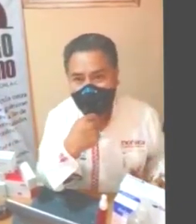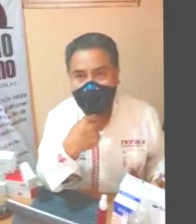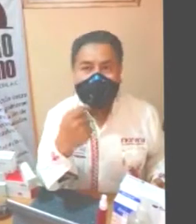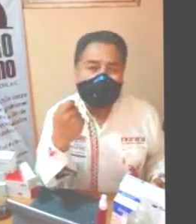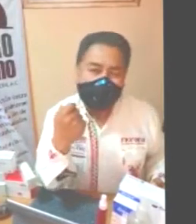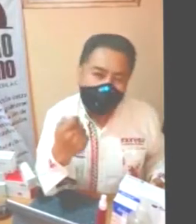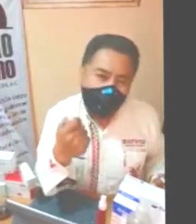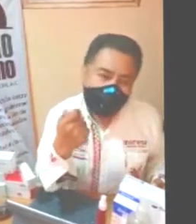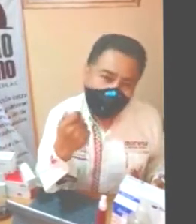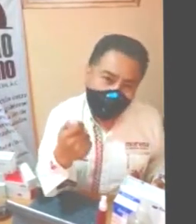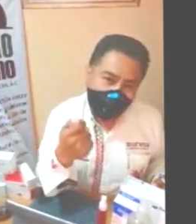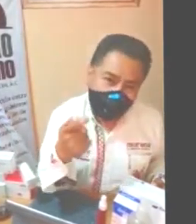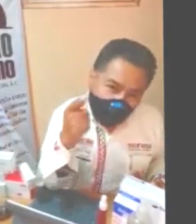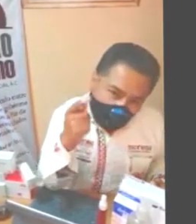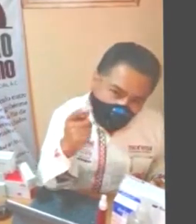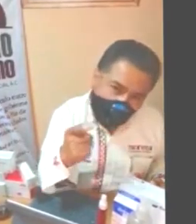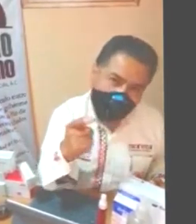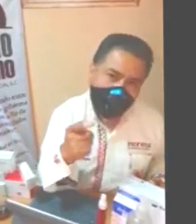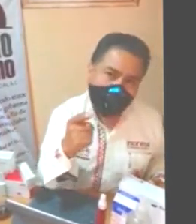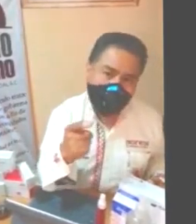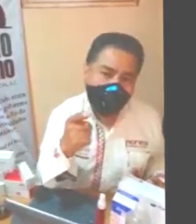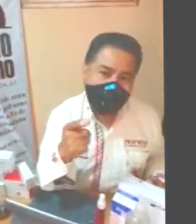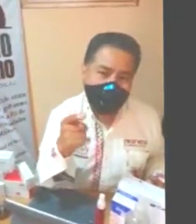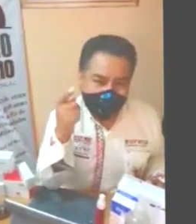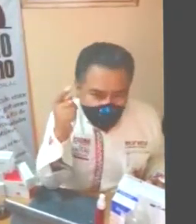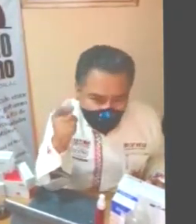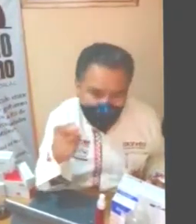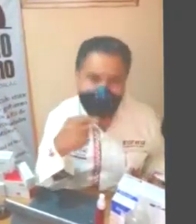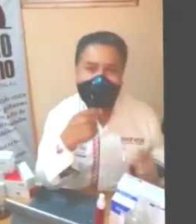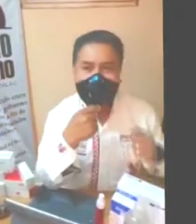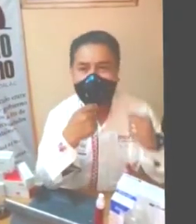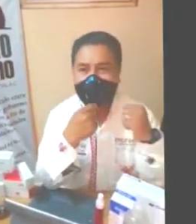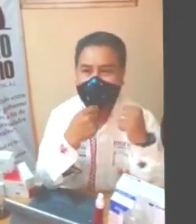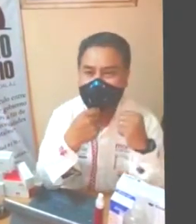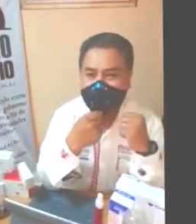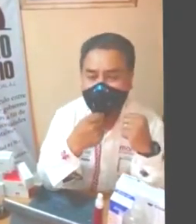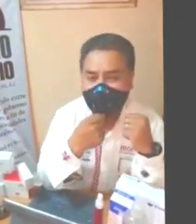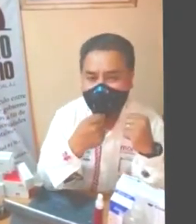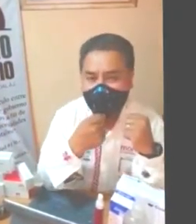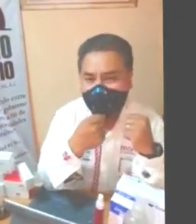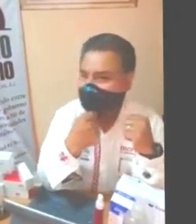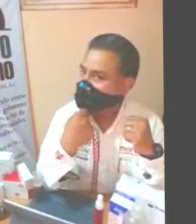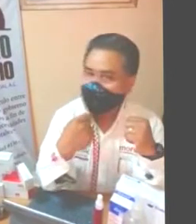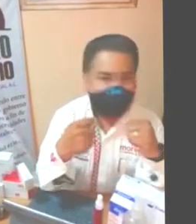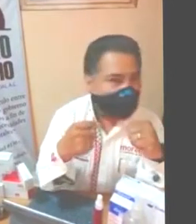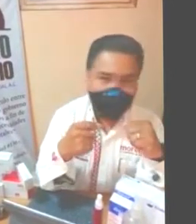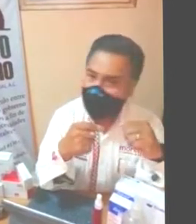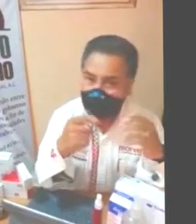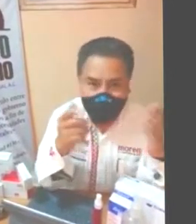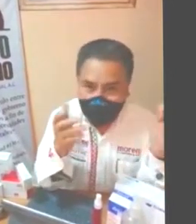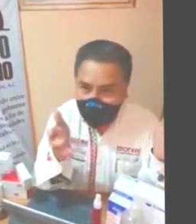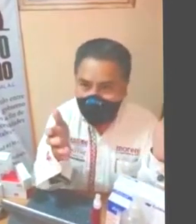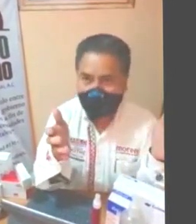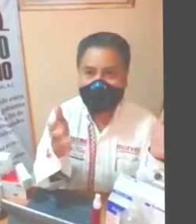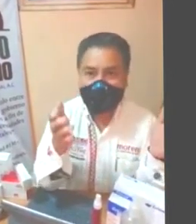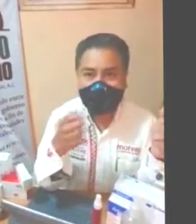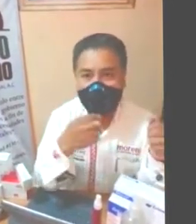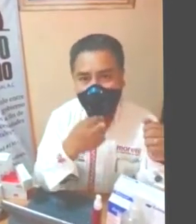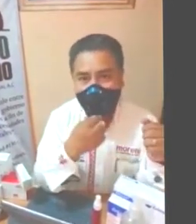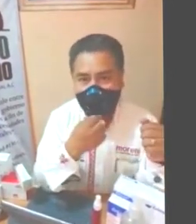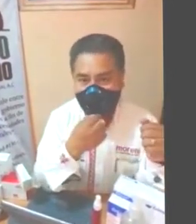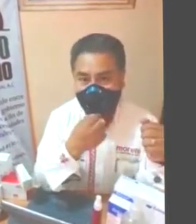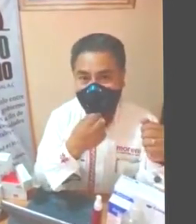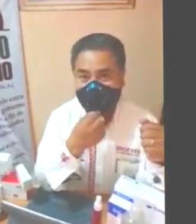protegen. Amigas y amigos, si algo podemos pedirles a todas y a todos ustedes es que no salgan si no